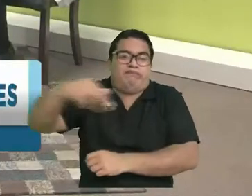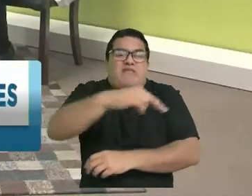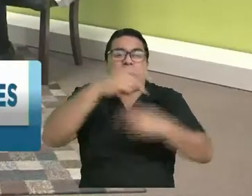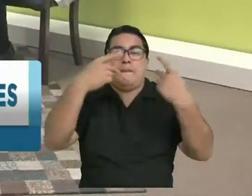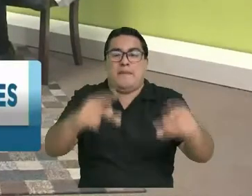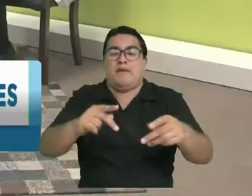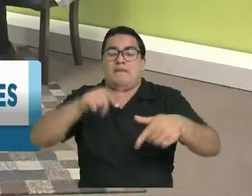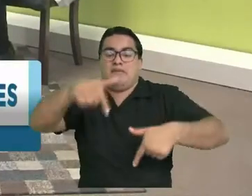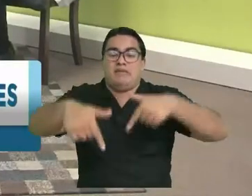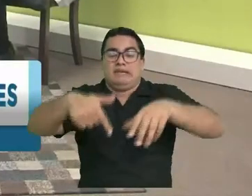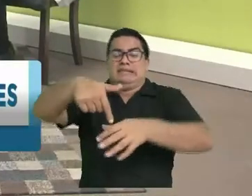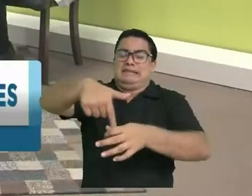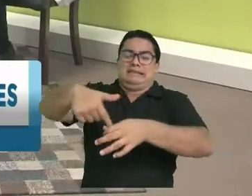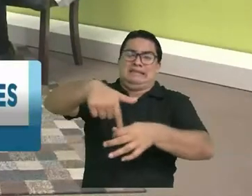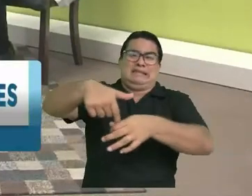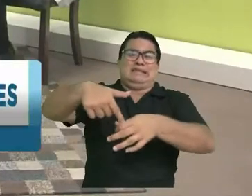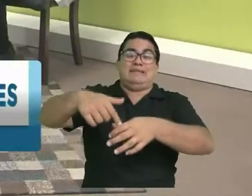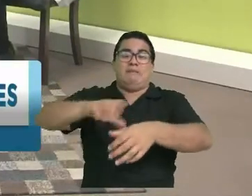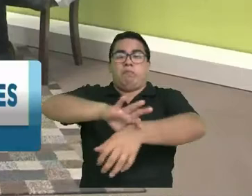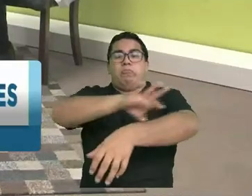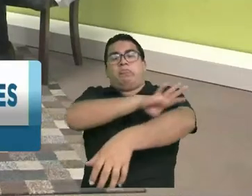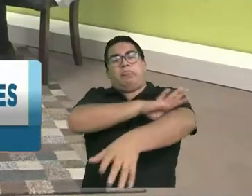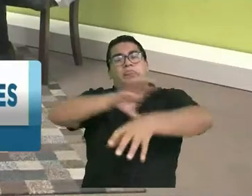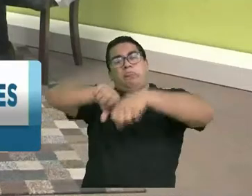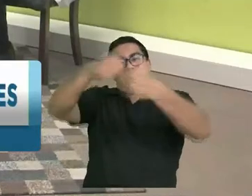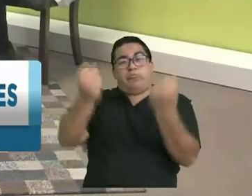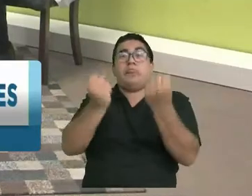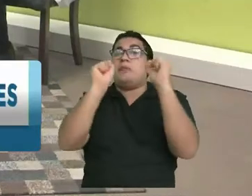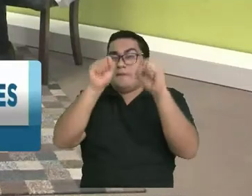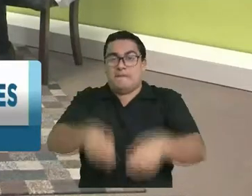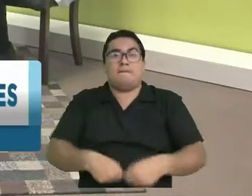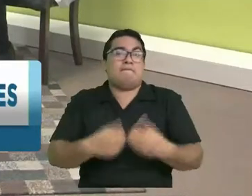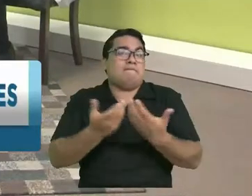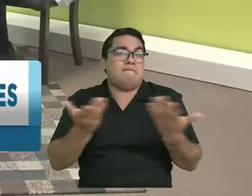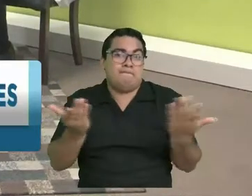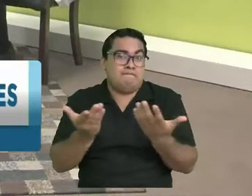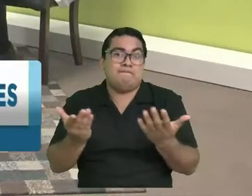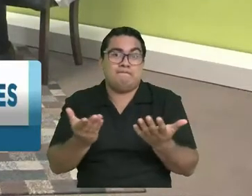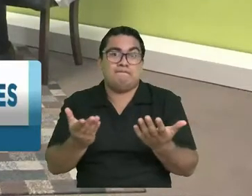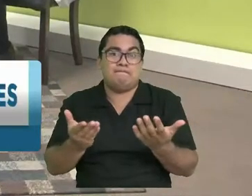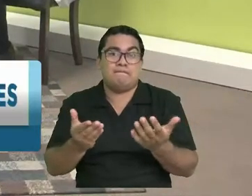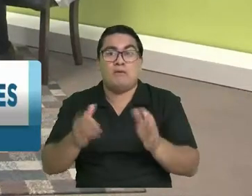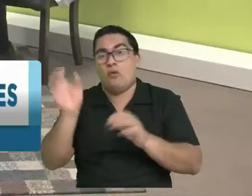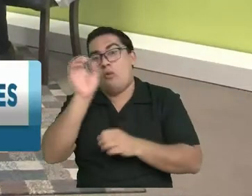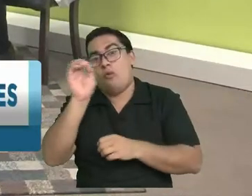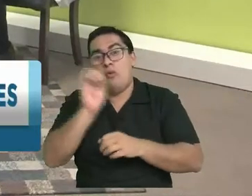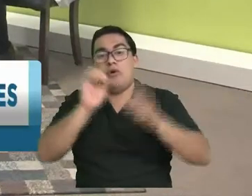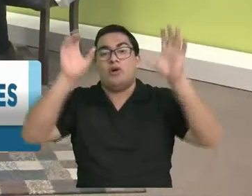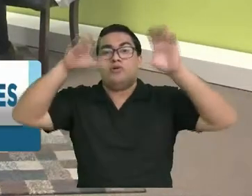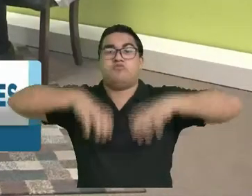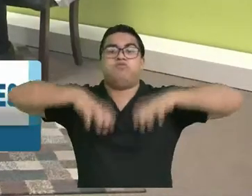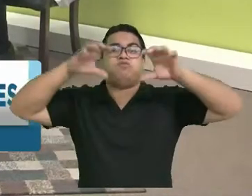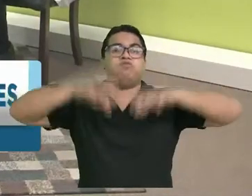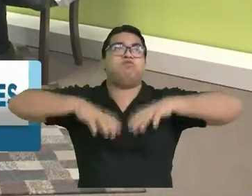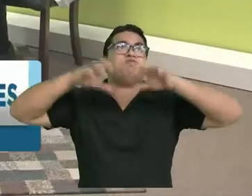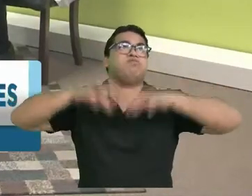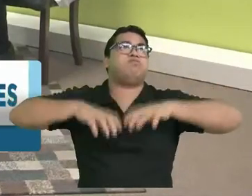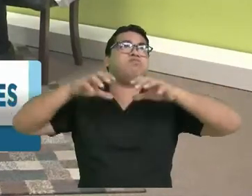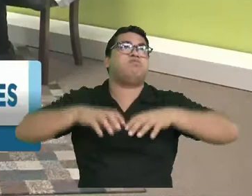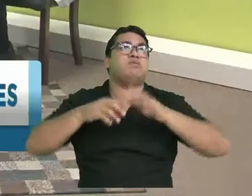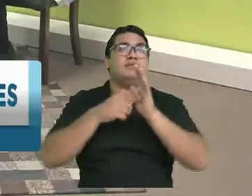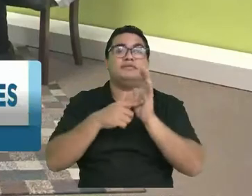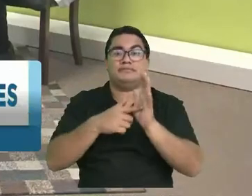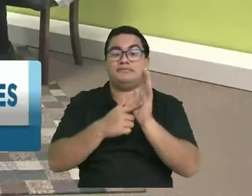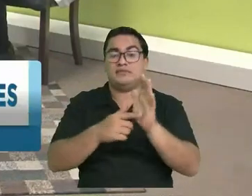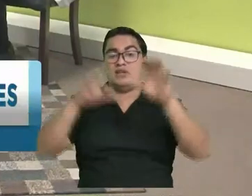para ganar tiempo, pues, y que el carro no nos atropelle. Imagina una corredera. Así es. O en la lluvia, doctor. Ahorita que estamos en tiempo